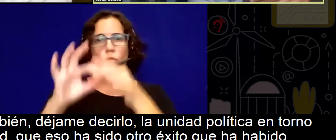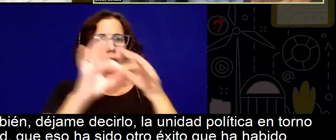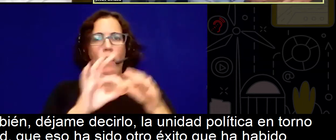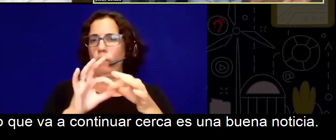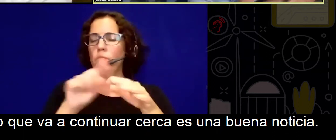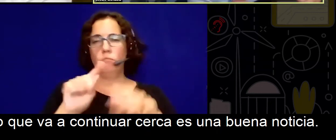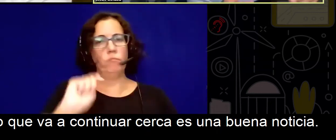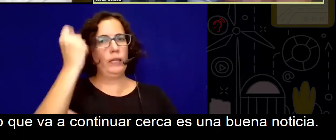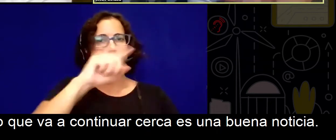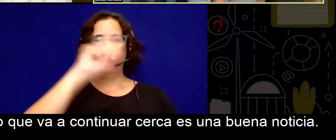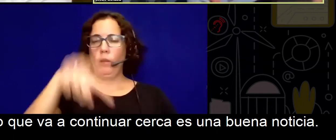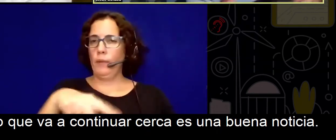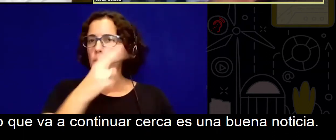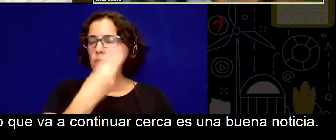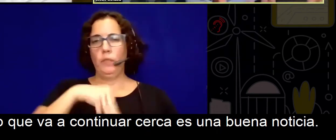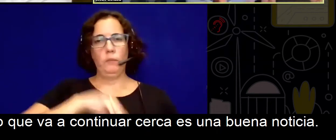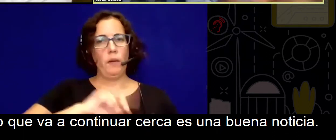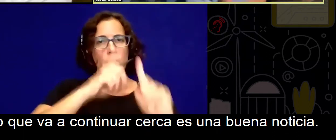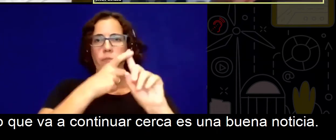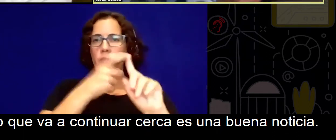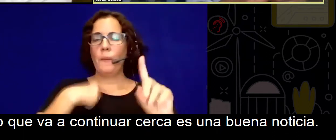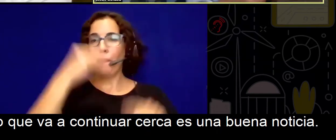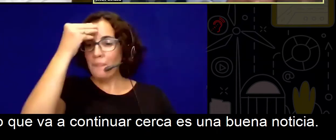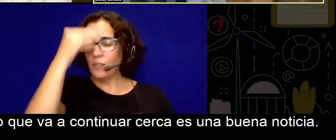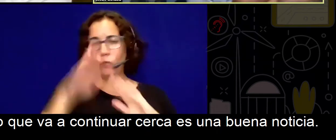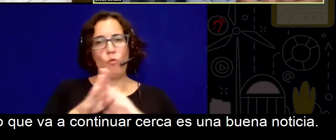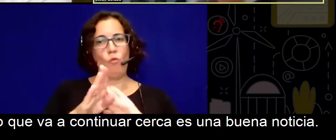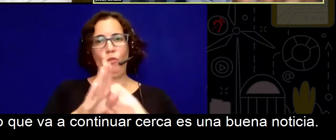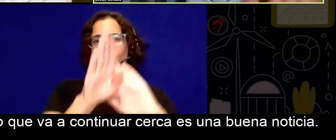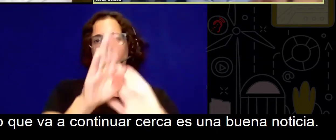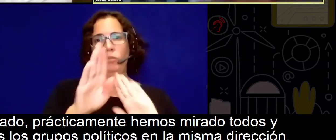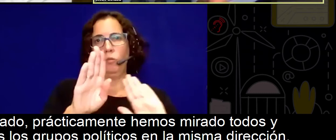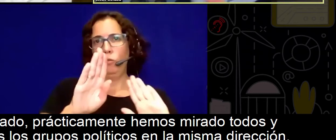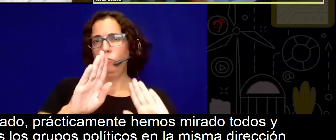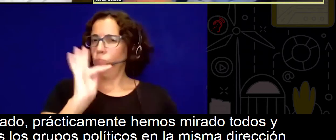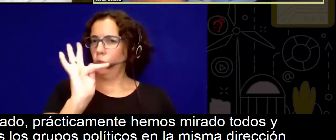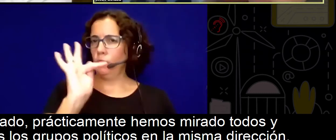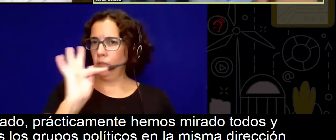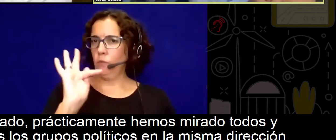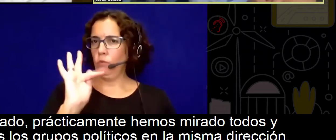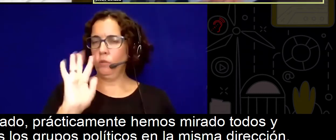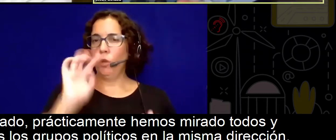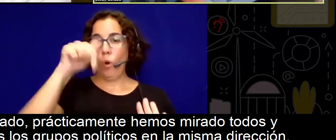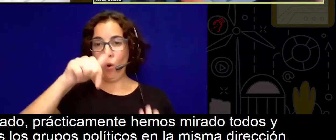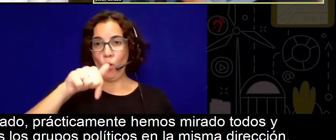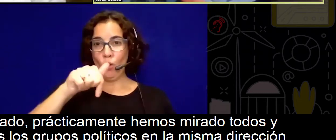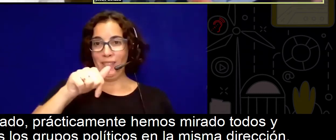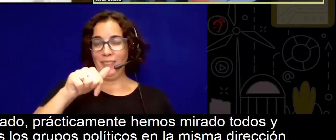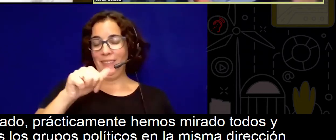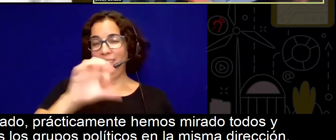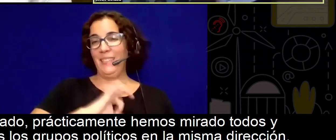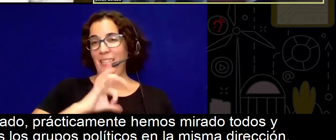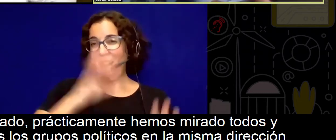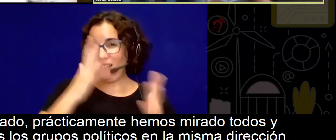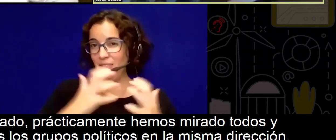también que ha habido en España, que yo creo que va a continuar, y eso es una buena noticia, que perdure. Hoy en el Senado prácticamente